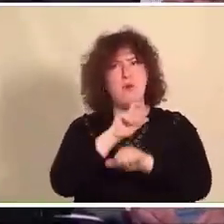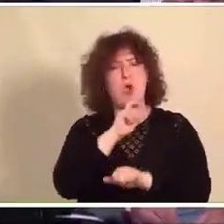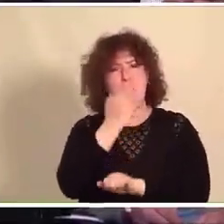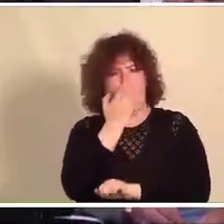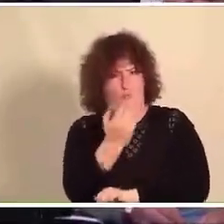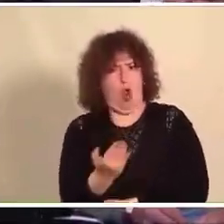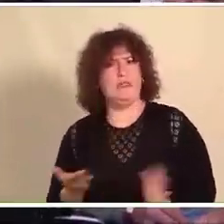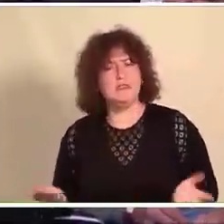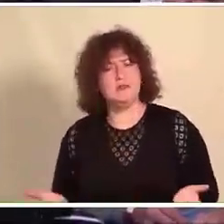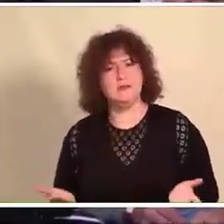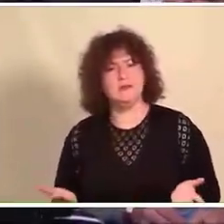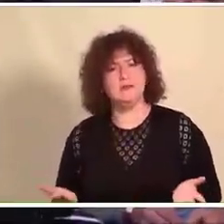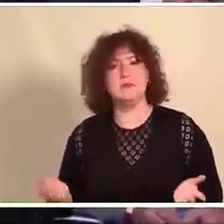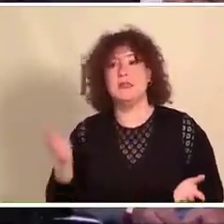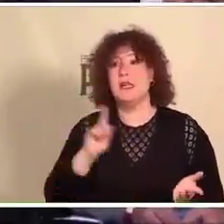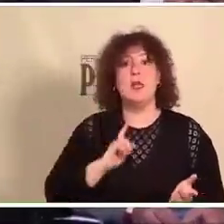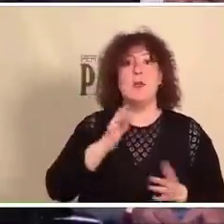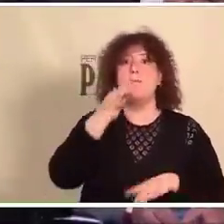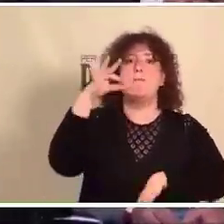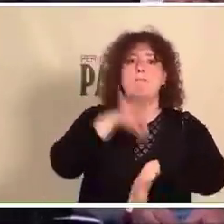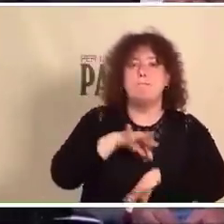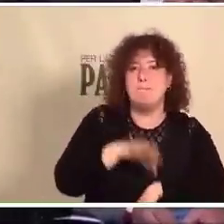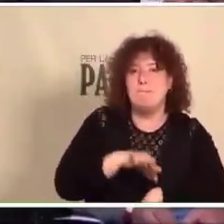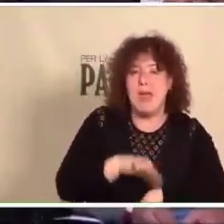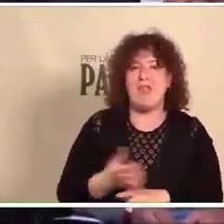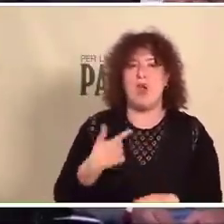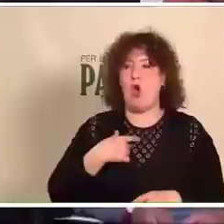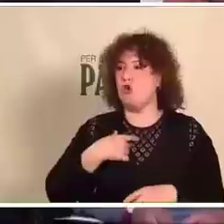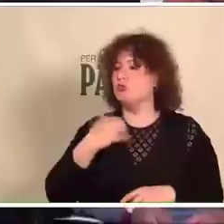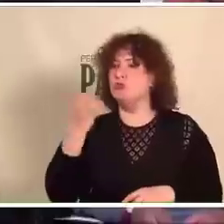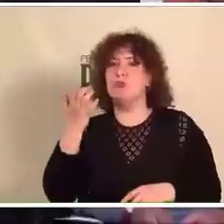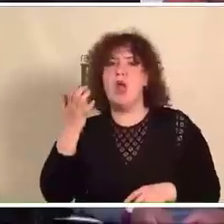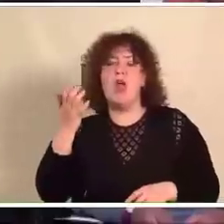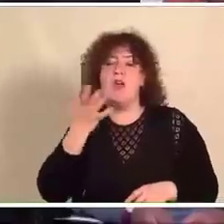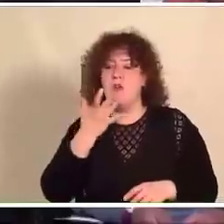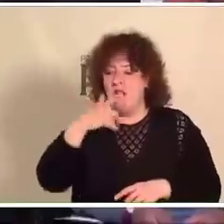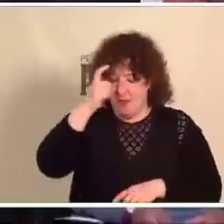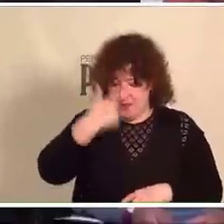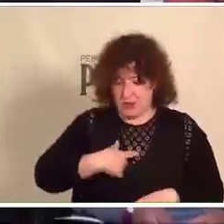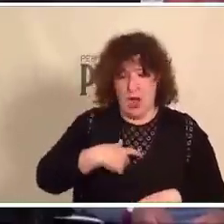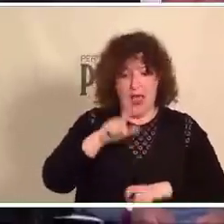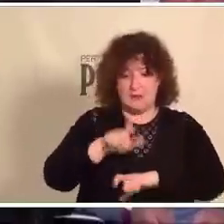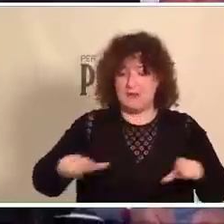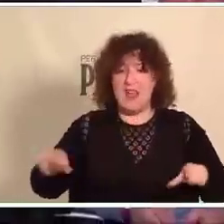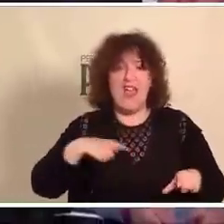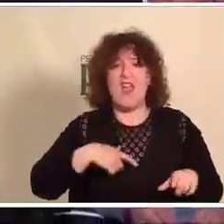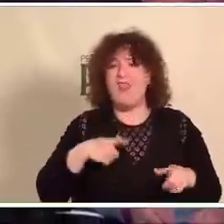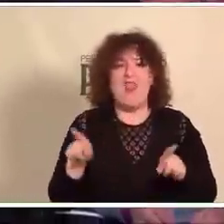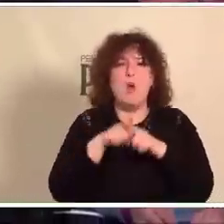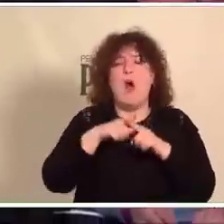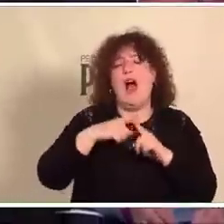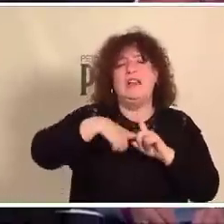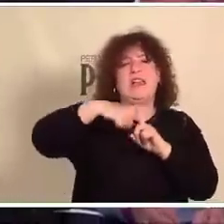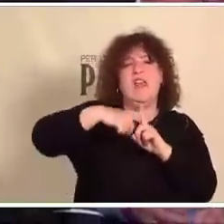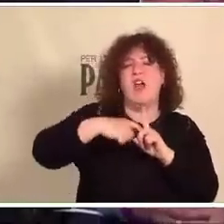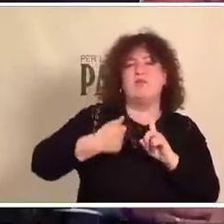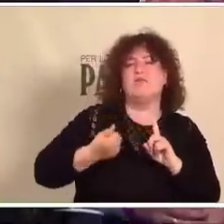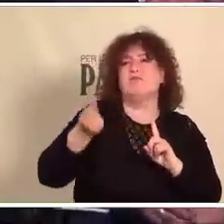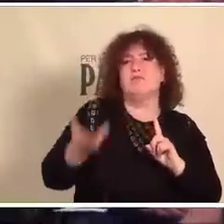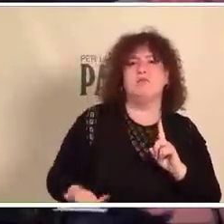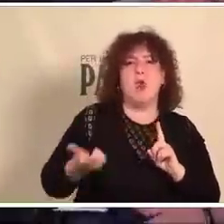atendidas por igual por los mejores médicos cuando caen enfermas que los niños y las niñas puedan acceder a una escuela infantil